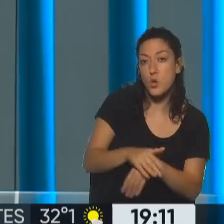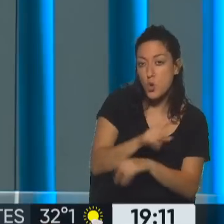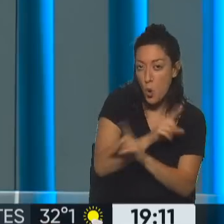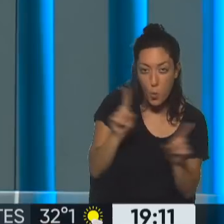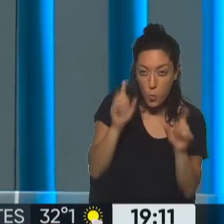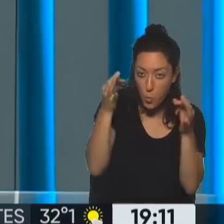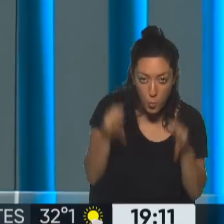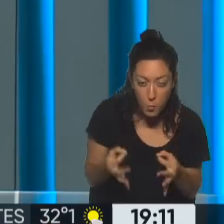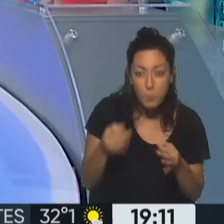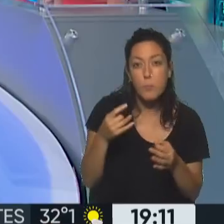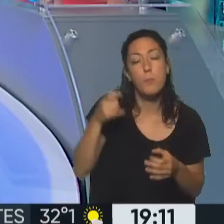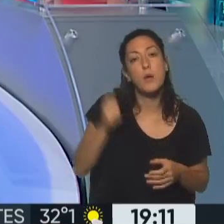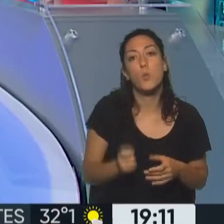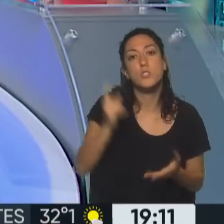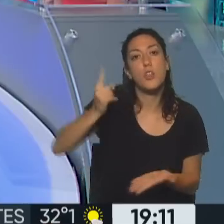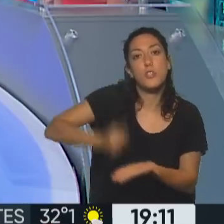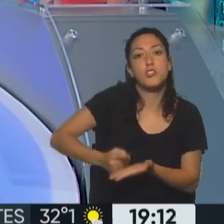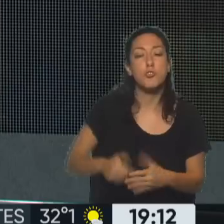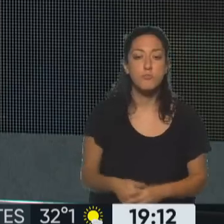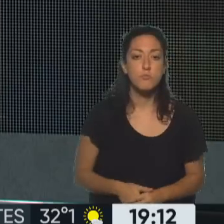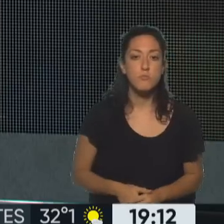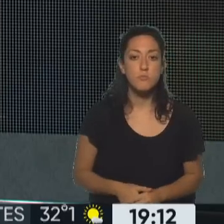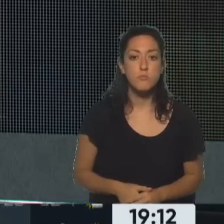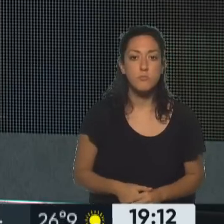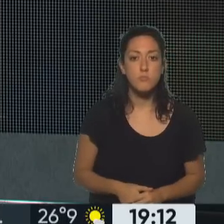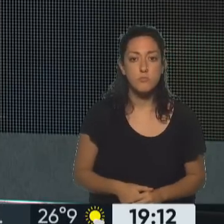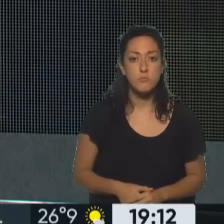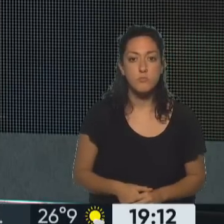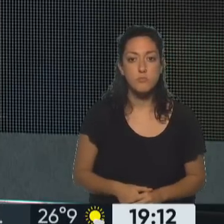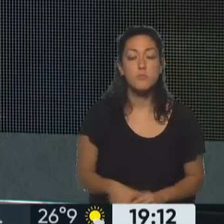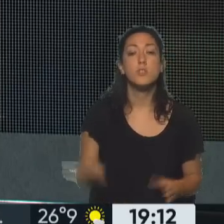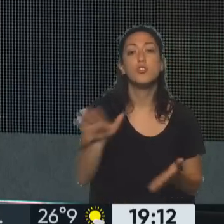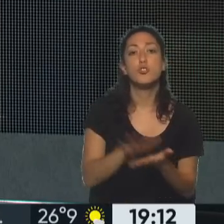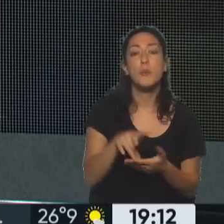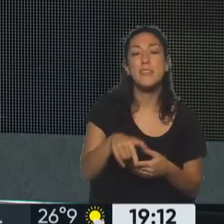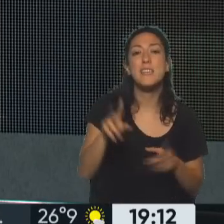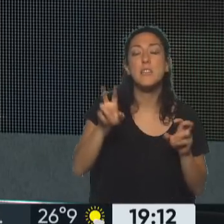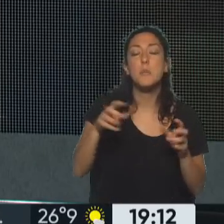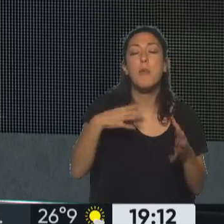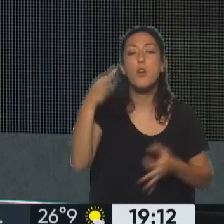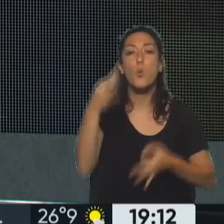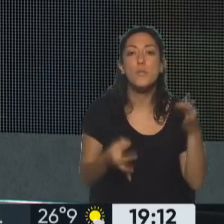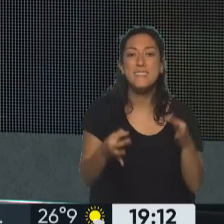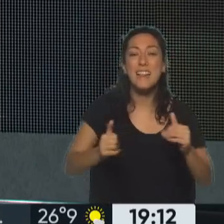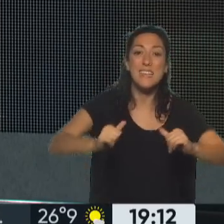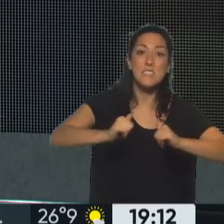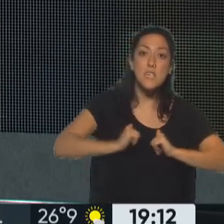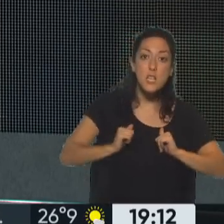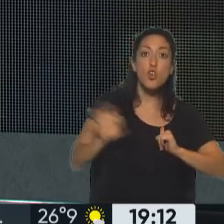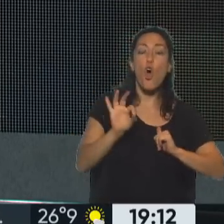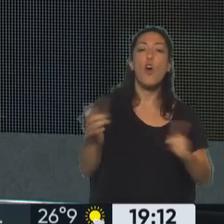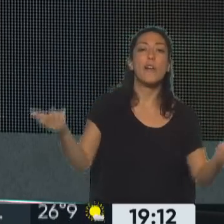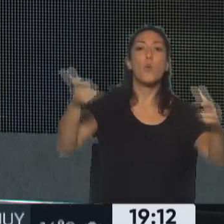una manda judicial. Y digo, ¿y toda esta historia se tomará un respiro frente a la feria judicial o va a haber una reunión